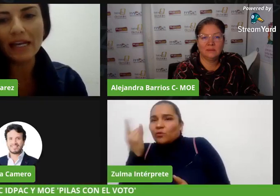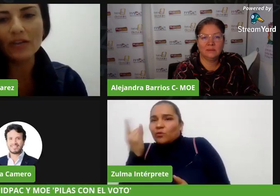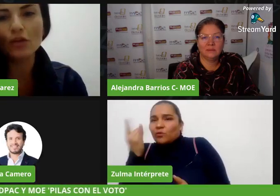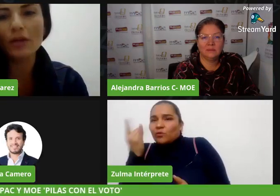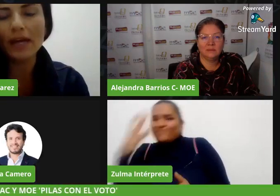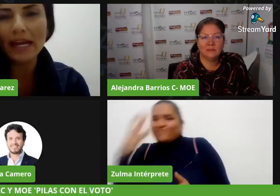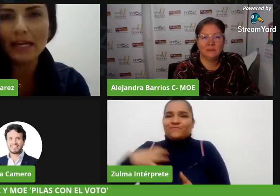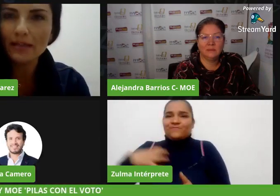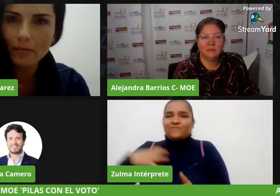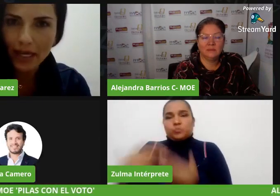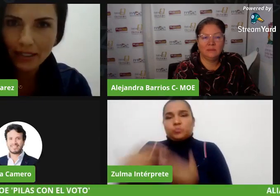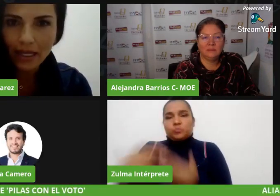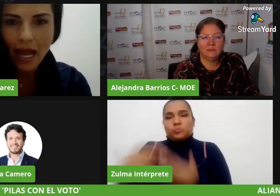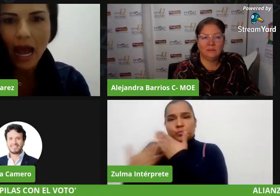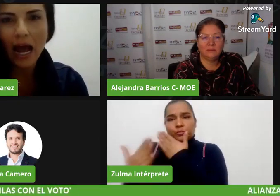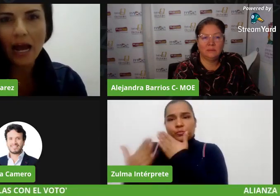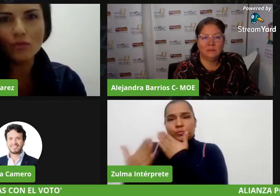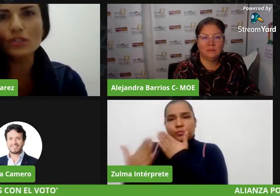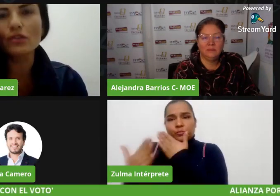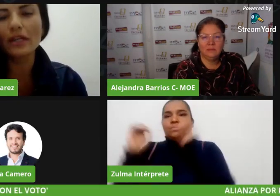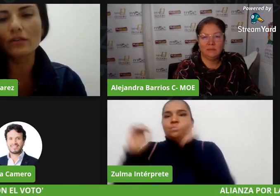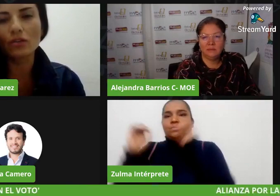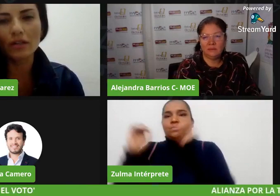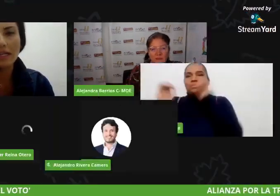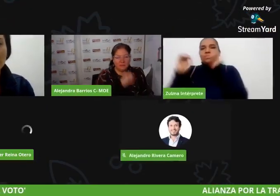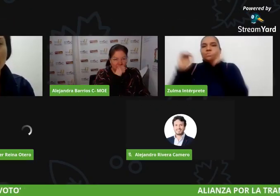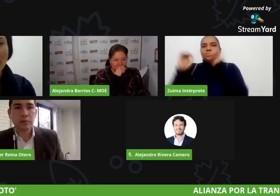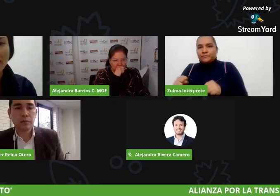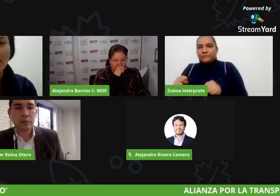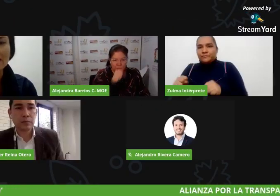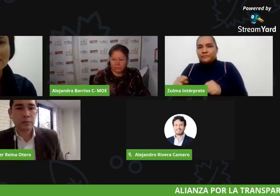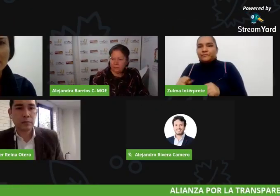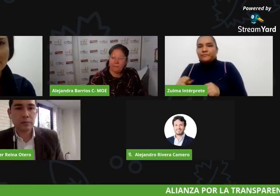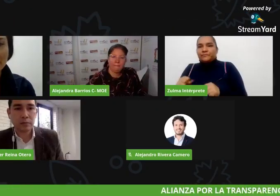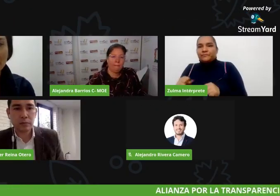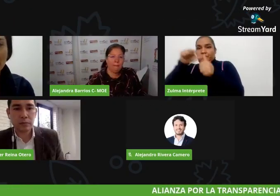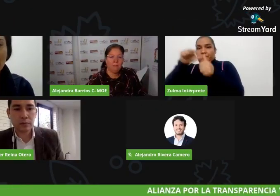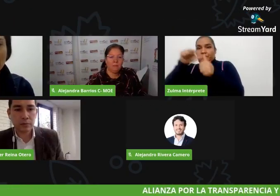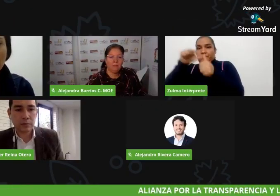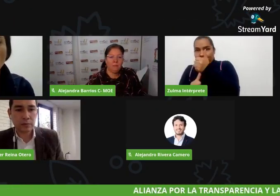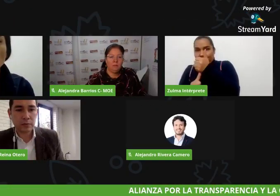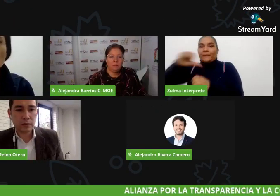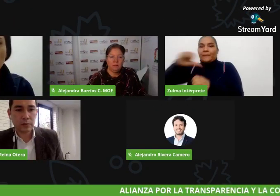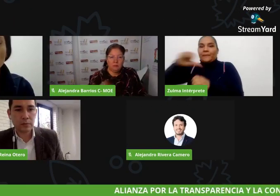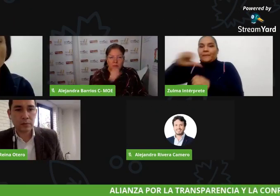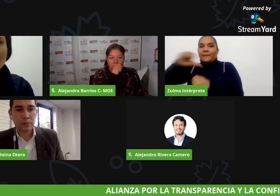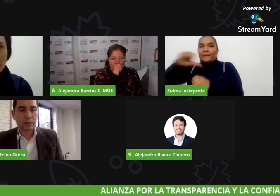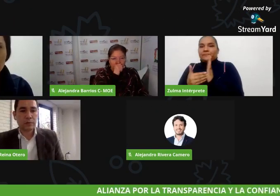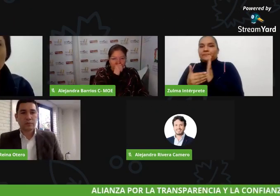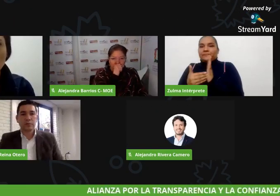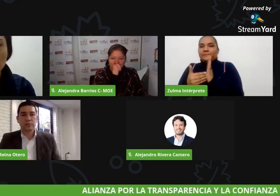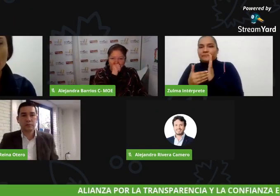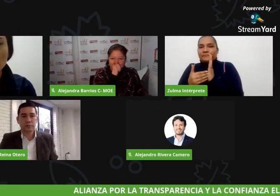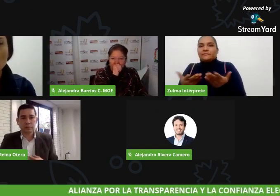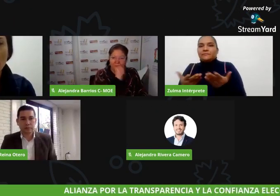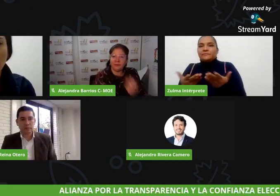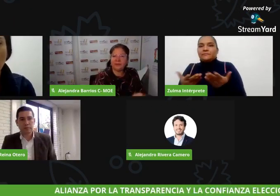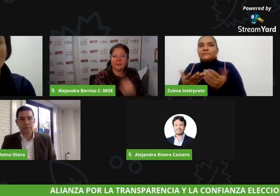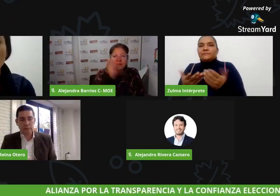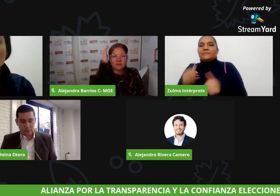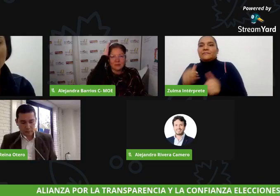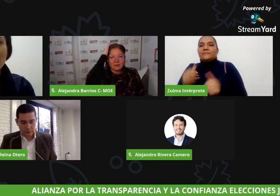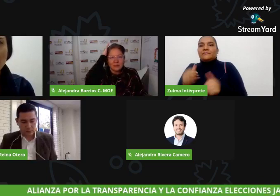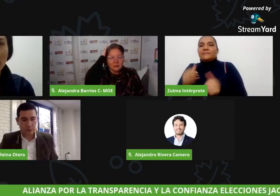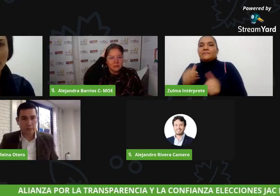comunales alejandro rivera y también a nuestro director del idepac alexander reina otero y precisamente con él vamos